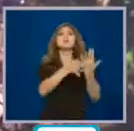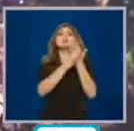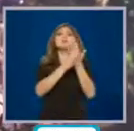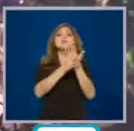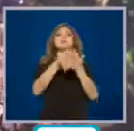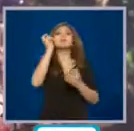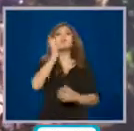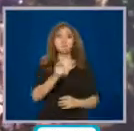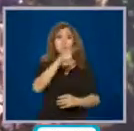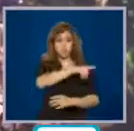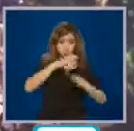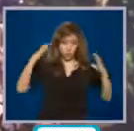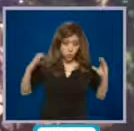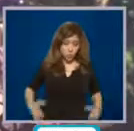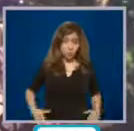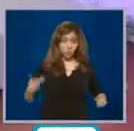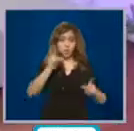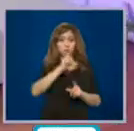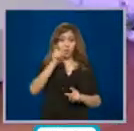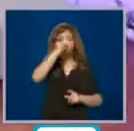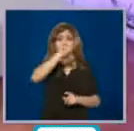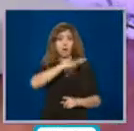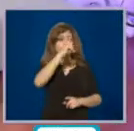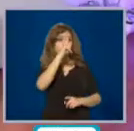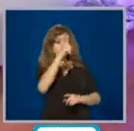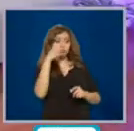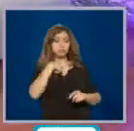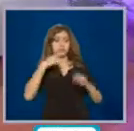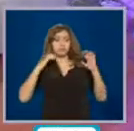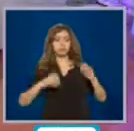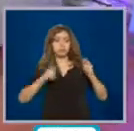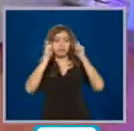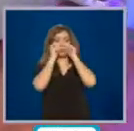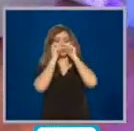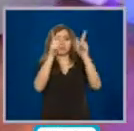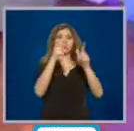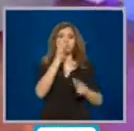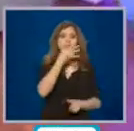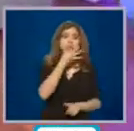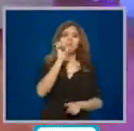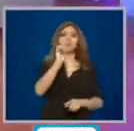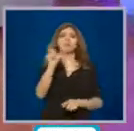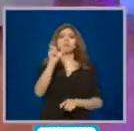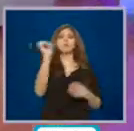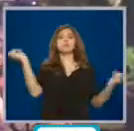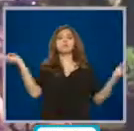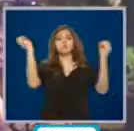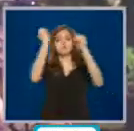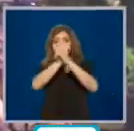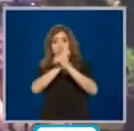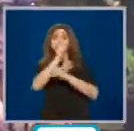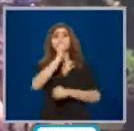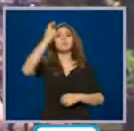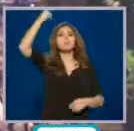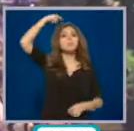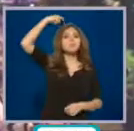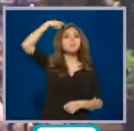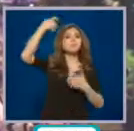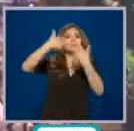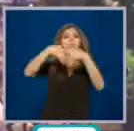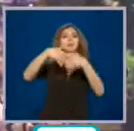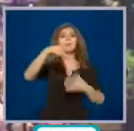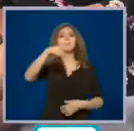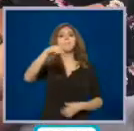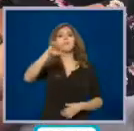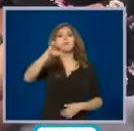de inmediato a la luz y la oscuridad. Sí. O sea, secreta esta hormona Sí. que se llama melatonina, que es la que regula